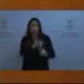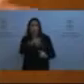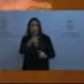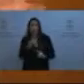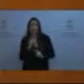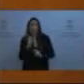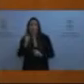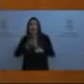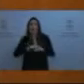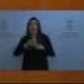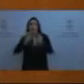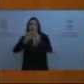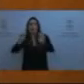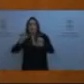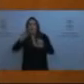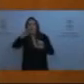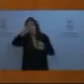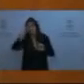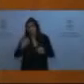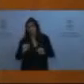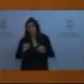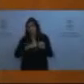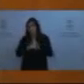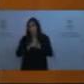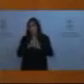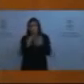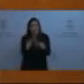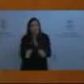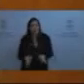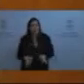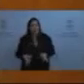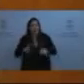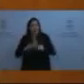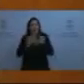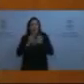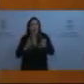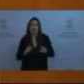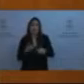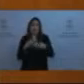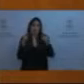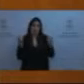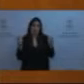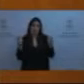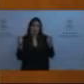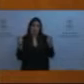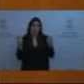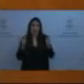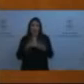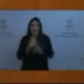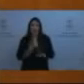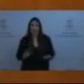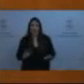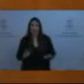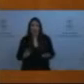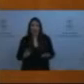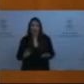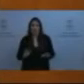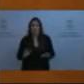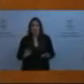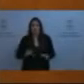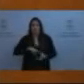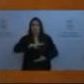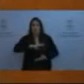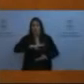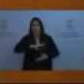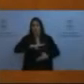la empresa, claro, a los recursos que siempre van a sus empresas públicas, a las empresas públicas, vaciando, además de capacidad,